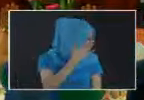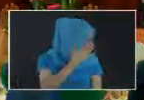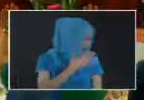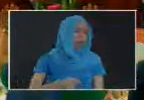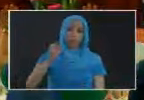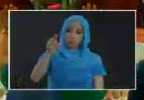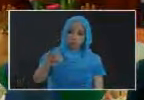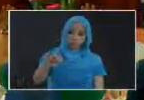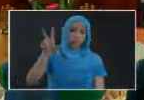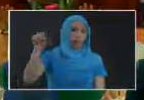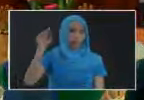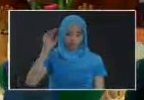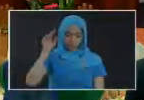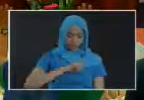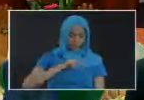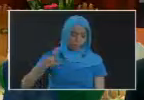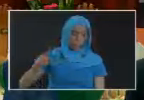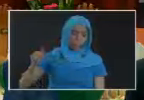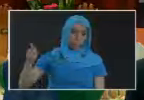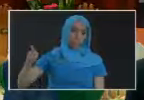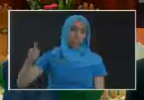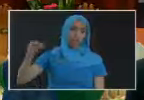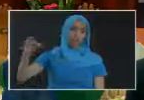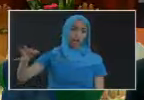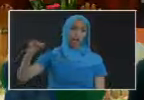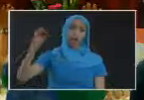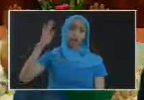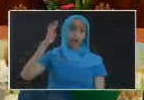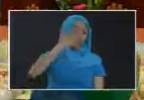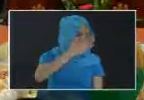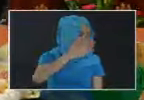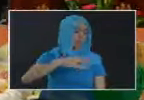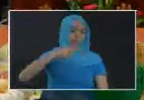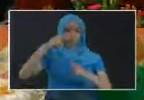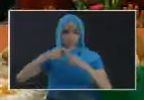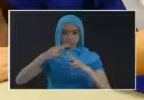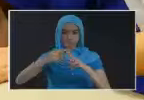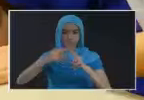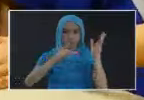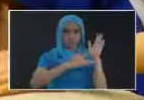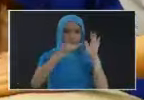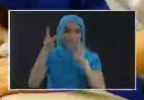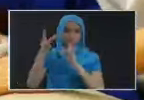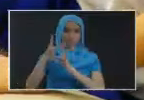Tú no vas a quedar avergonzada. En el nombre de Jesús.